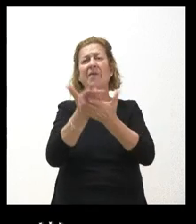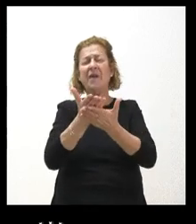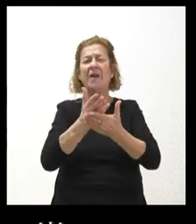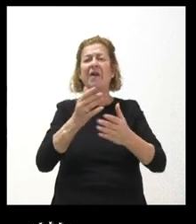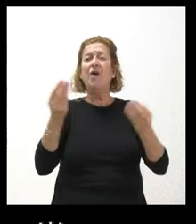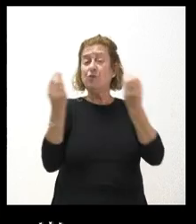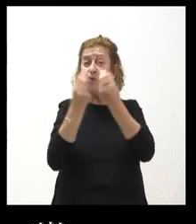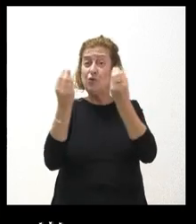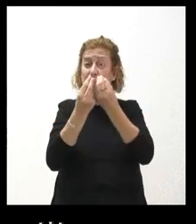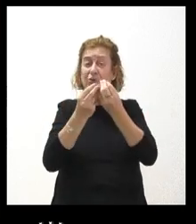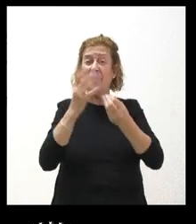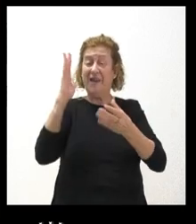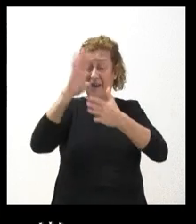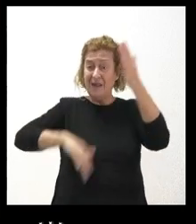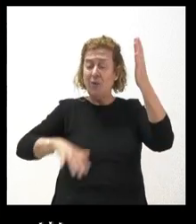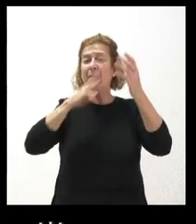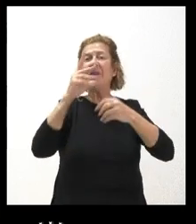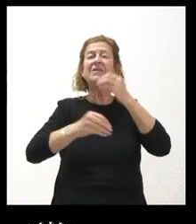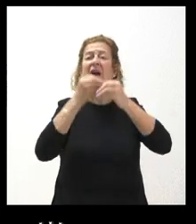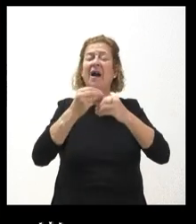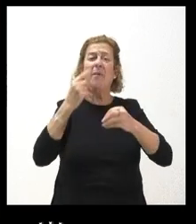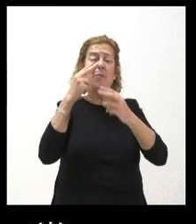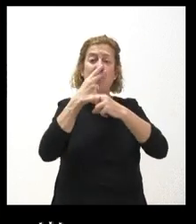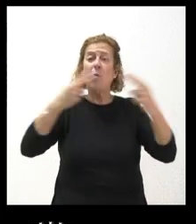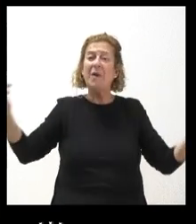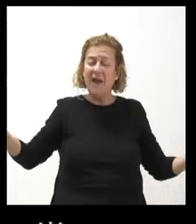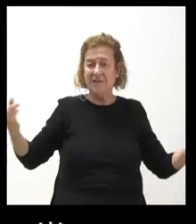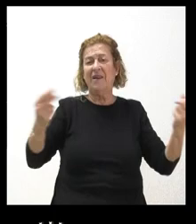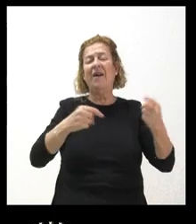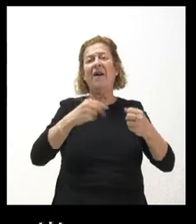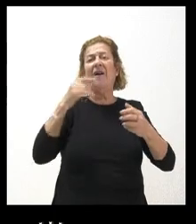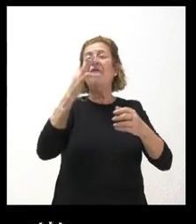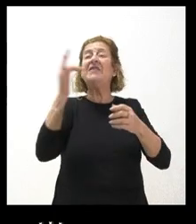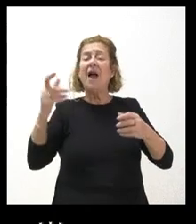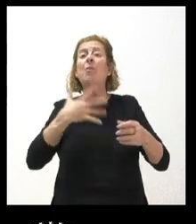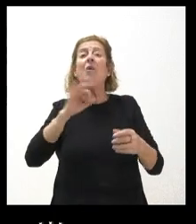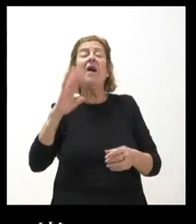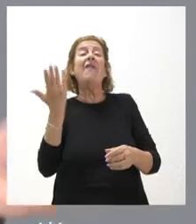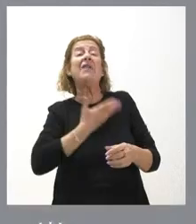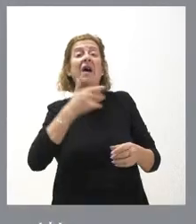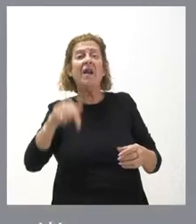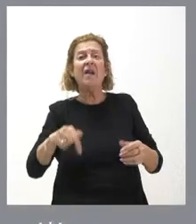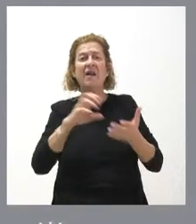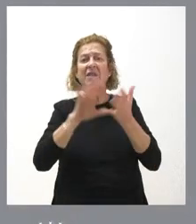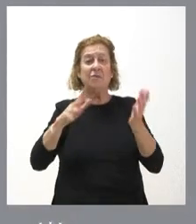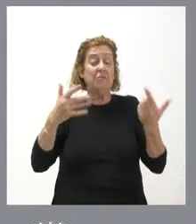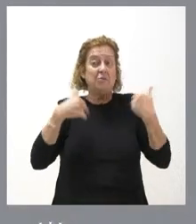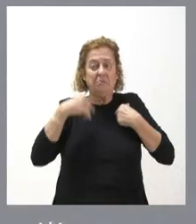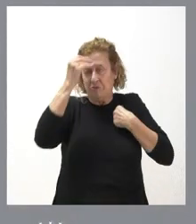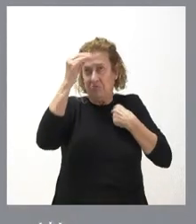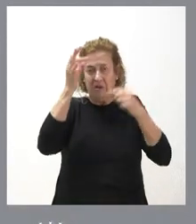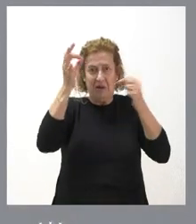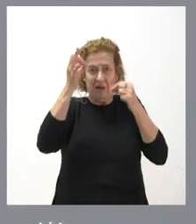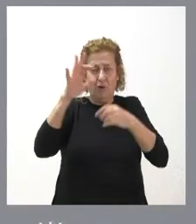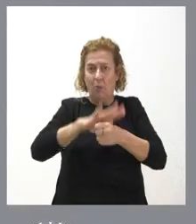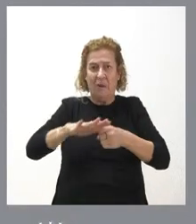que se hagan públicas las balanzas Fiscales quería preguntarle cómo puede afectar esto a Castilla y león Yo creo que es una cuestión de criterio básico a mí me parece que hay una